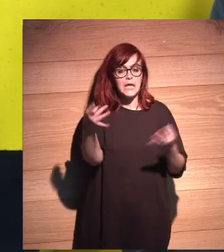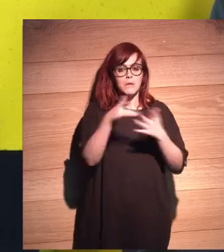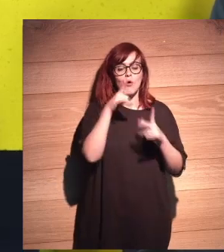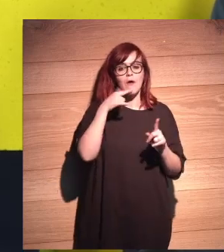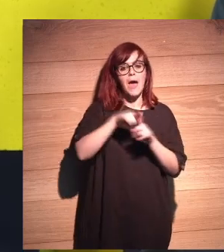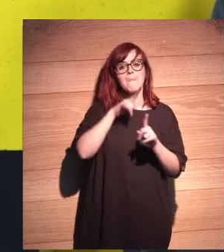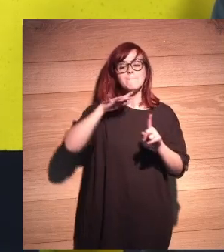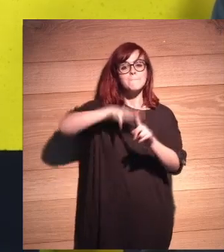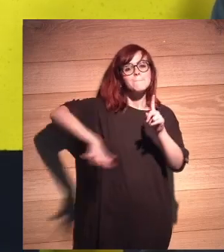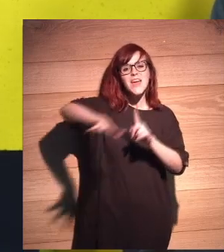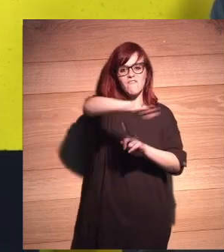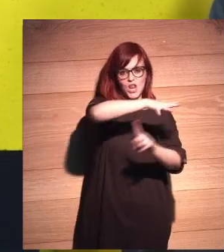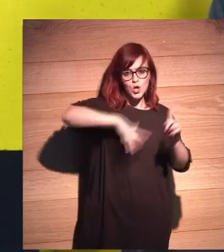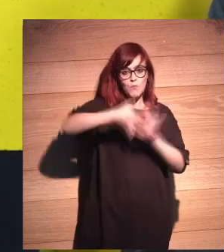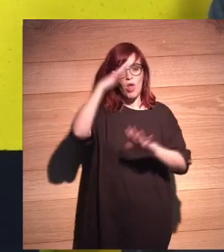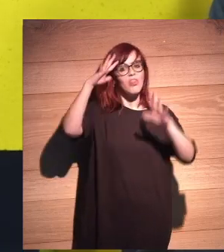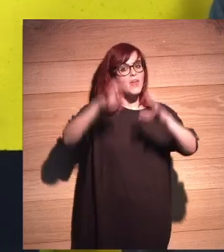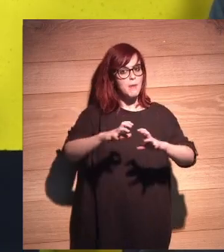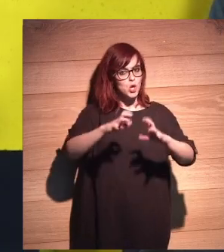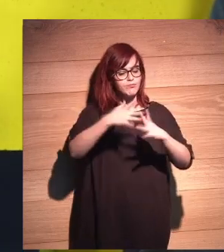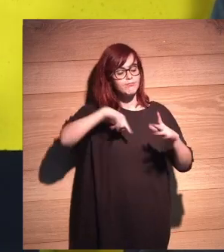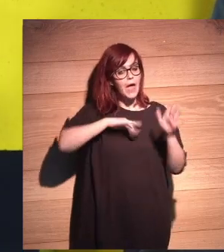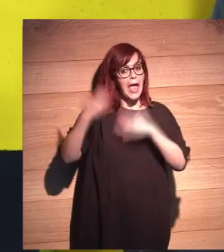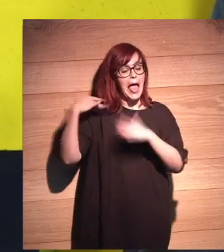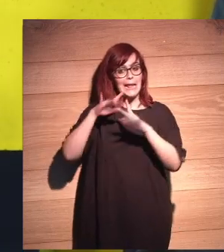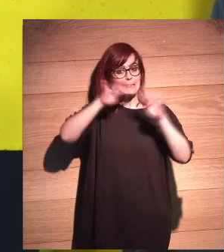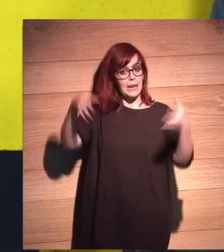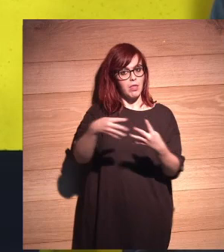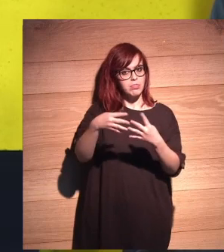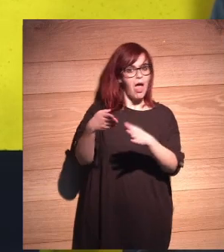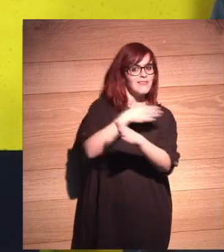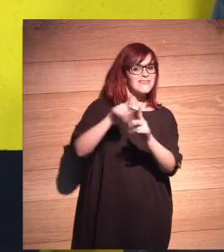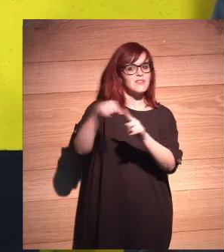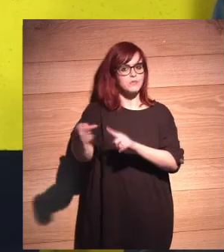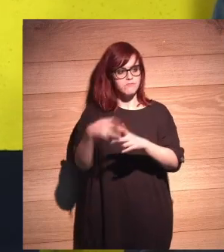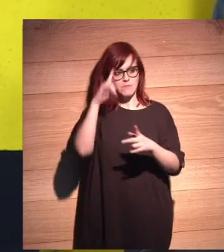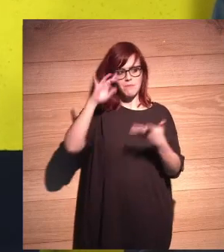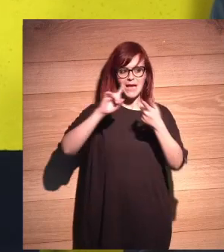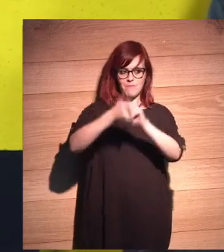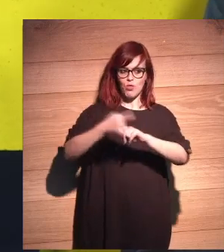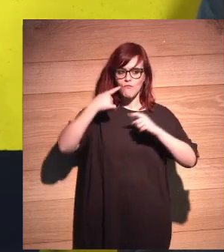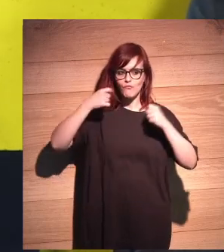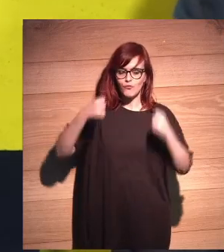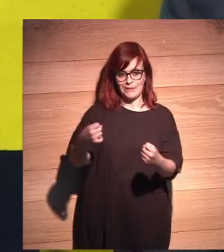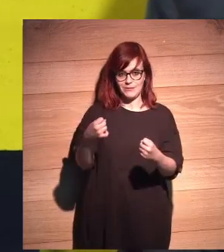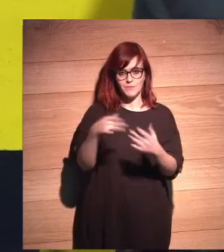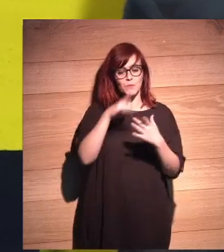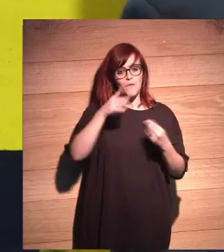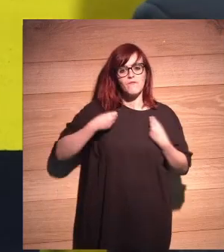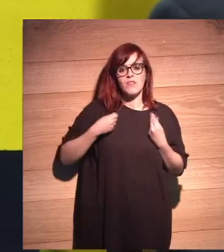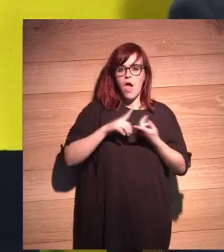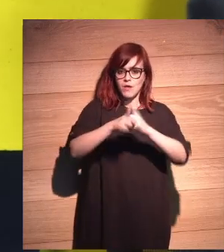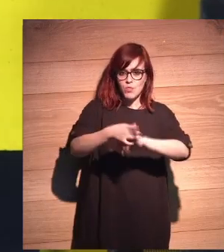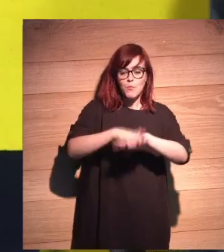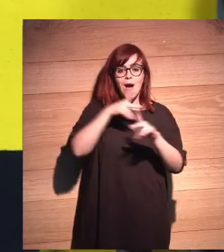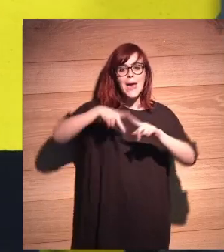nuevos periféricos. Si os fijáis, nuestro cerebro era el mismo antes de Internet y después de Internet. ¿Y cómo ha cambiado nuestra vida? Pero simplemente porque